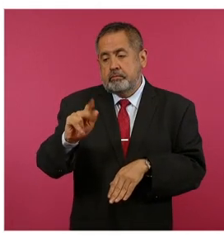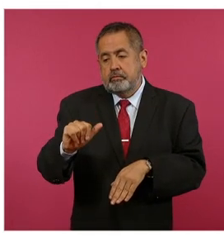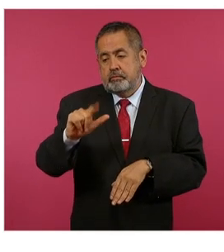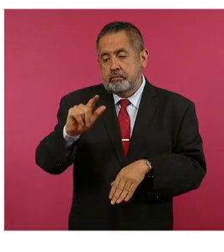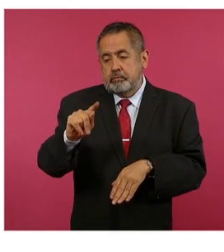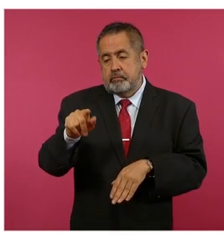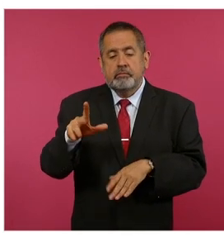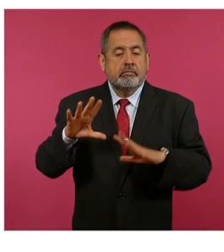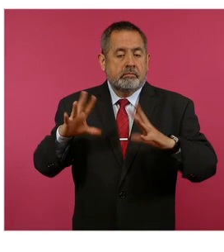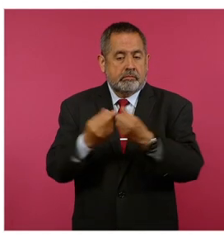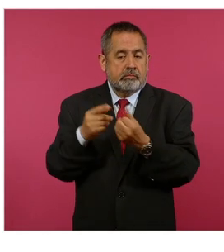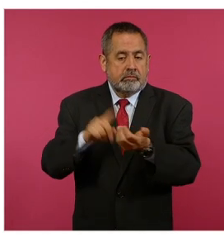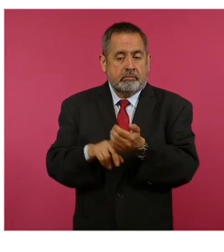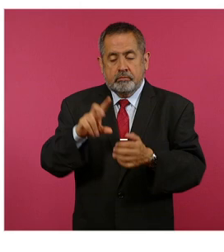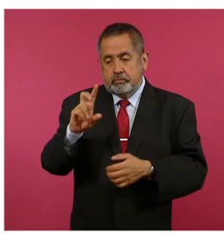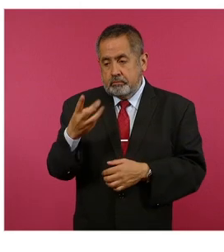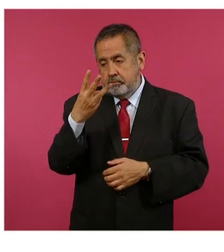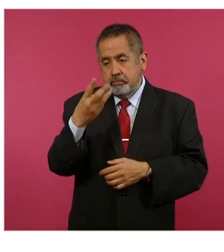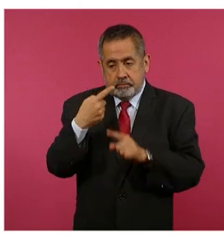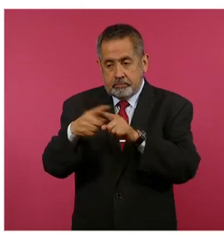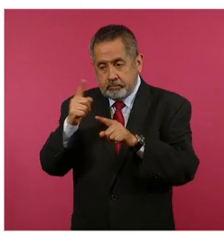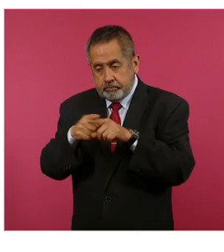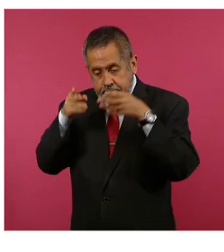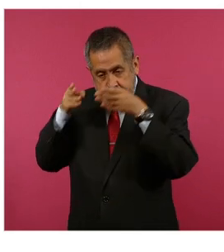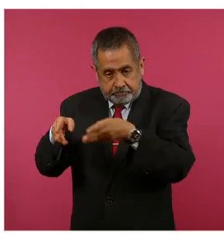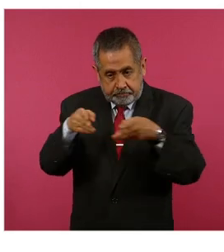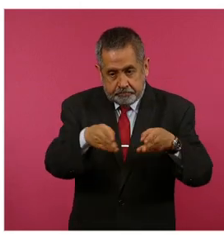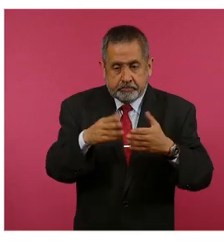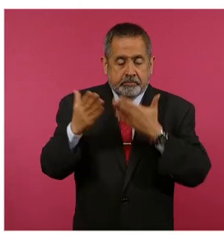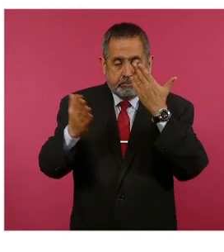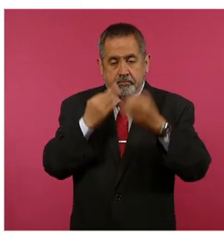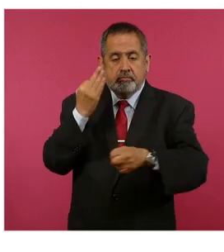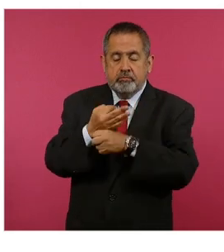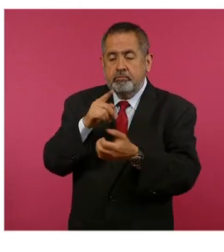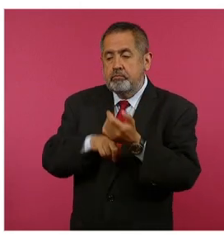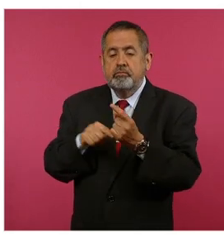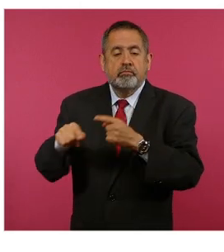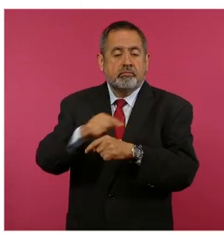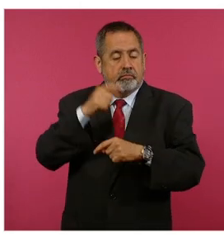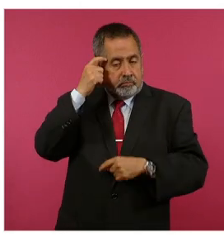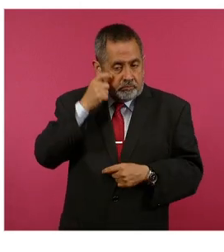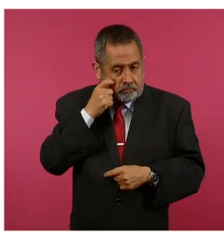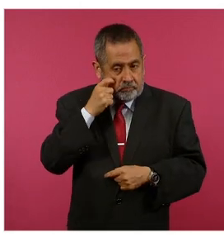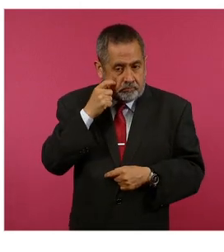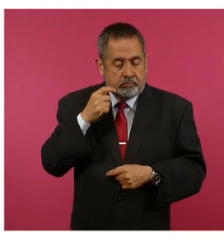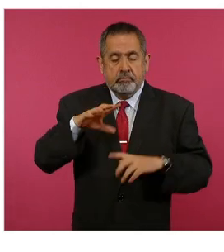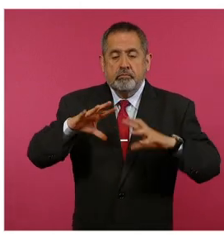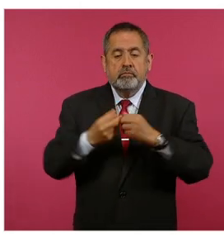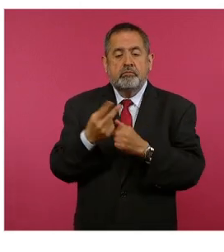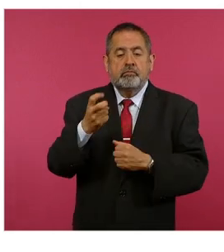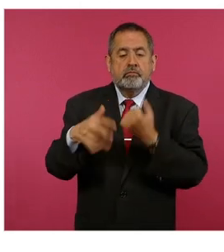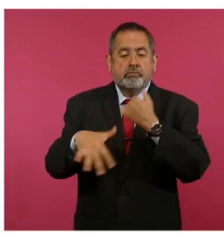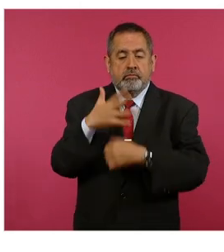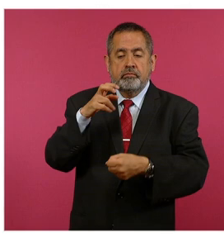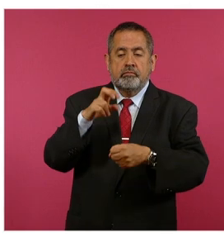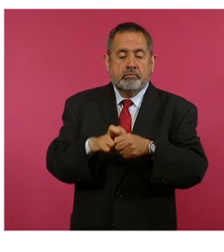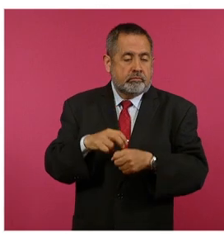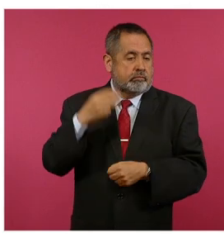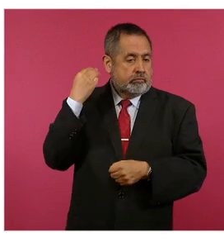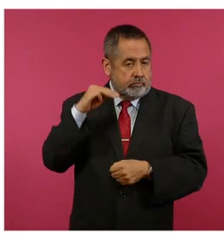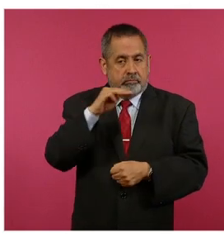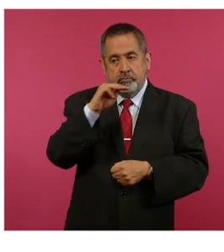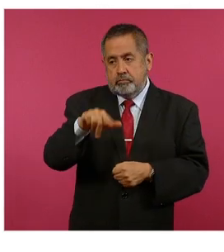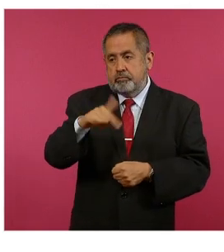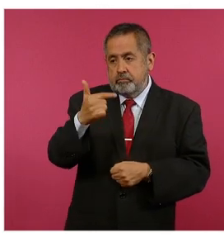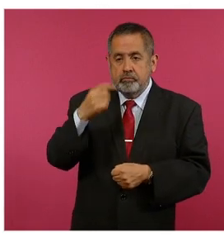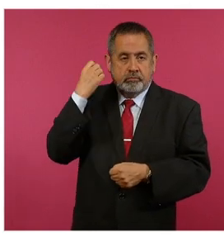con 33 campos asignados para estudiantes de Guerrero, 215, en Michoacán 12, para